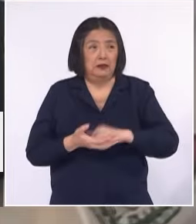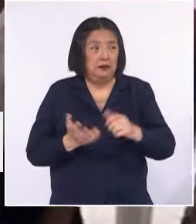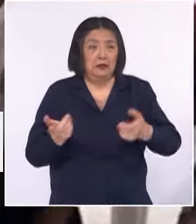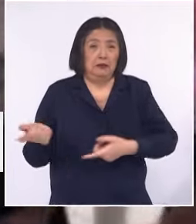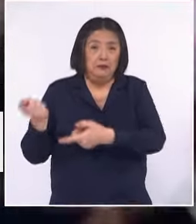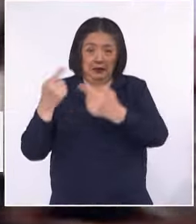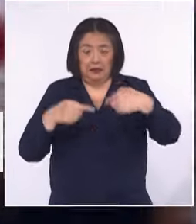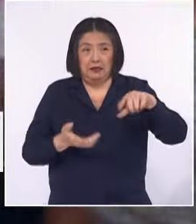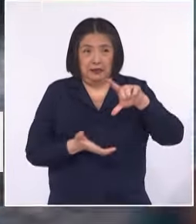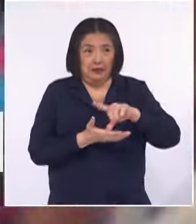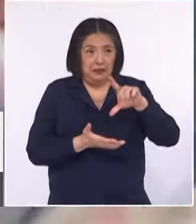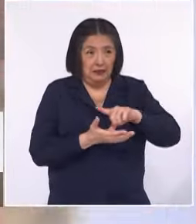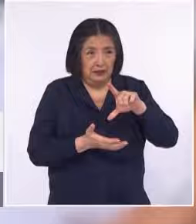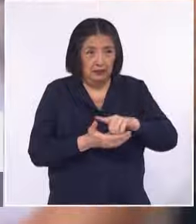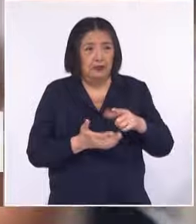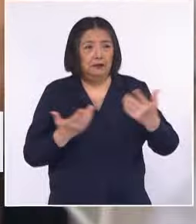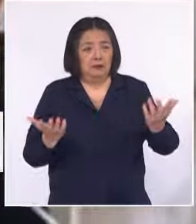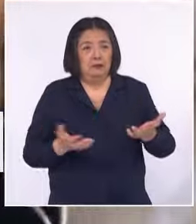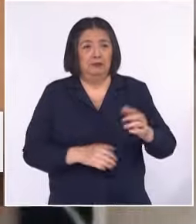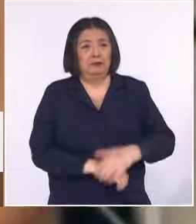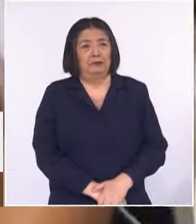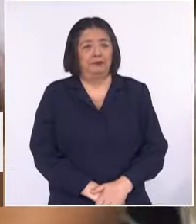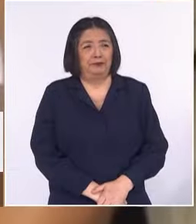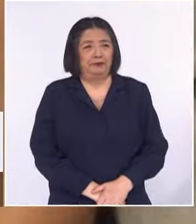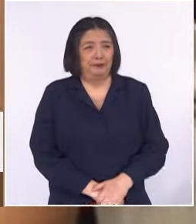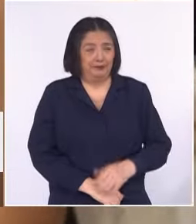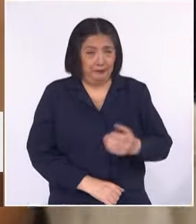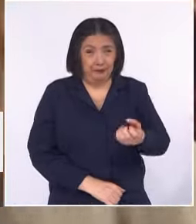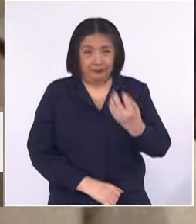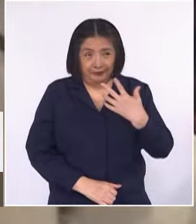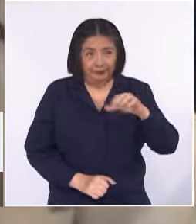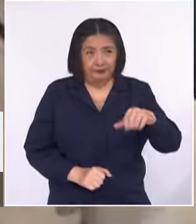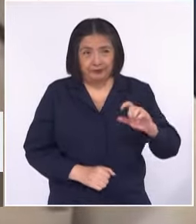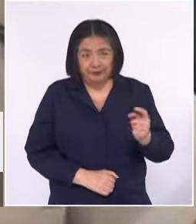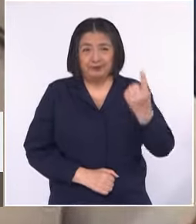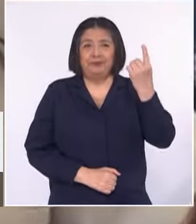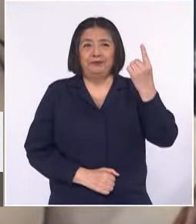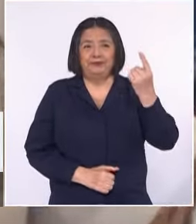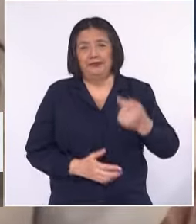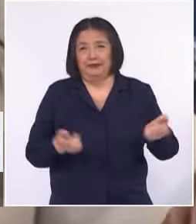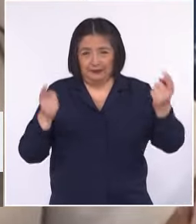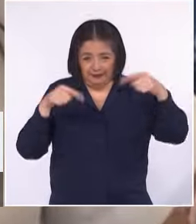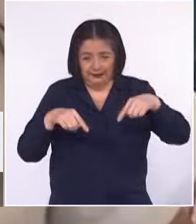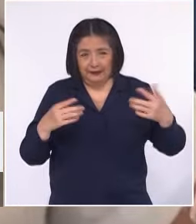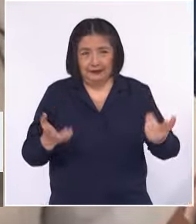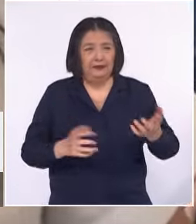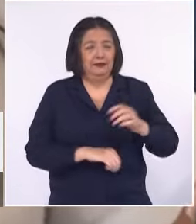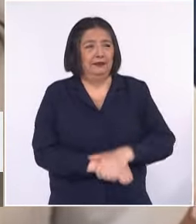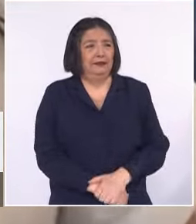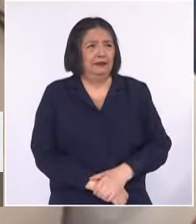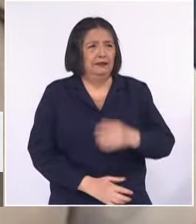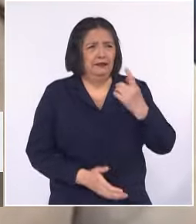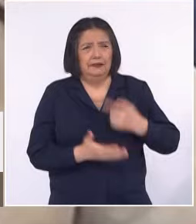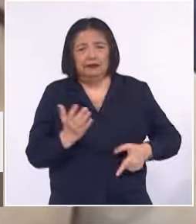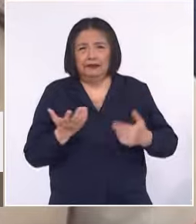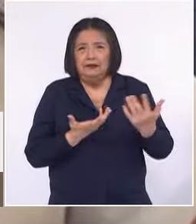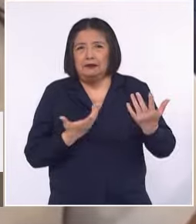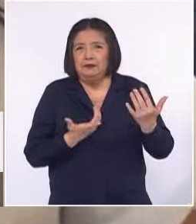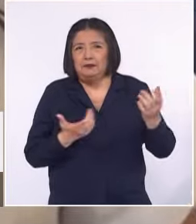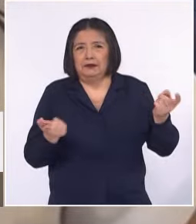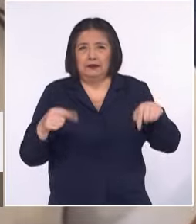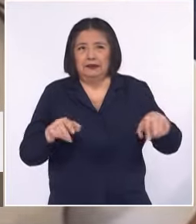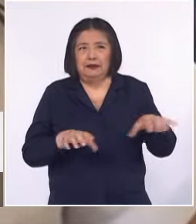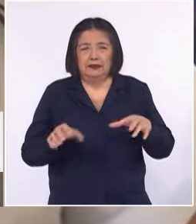rumbo a Lima, va a venir a la capital, y como bien dice Briana, es la primera vez que va a estar por aquí. ¿Y qué es lo que esperas hacer por